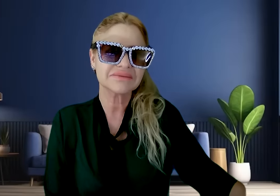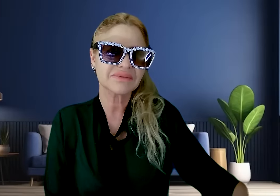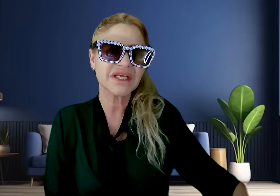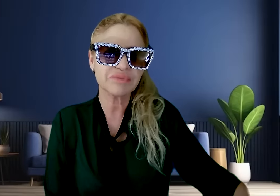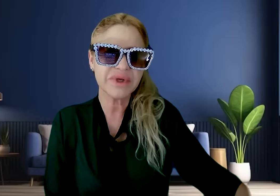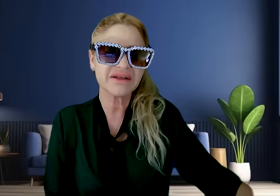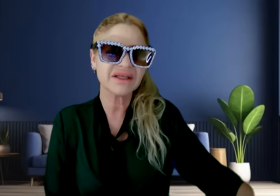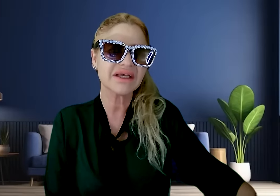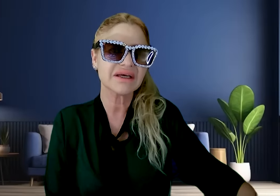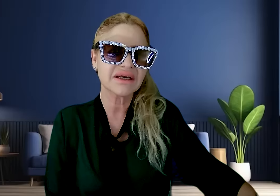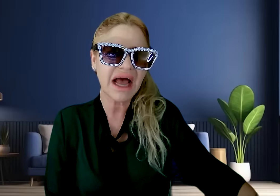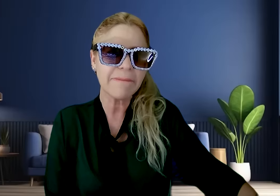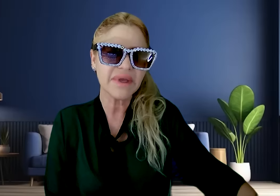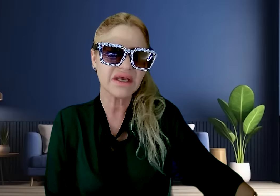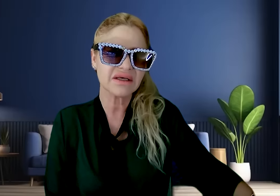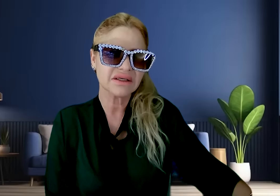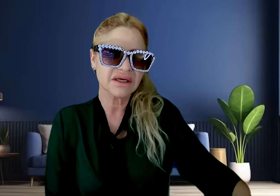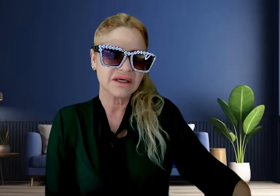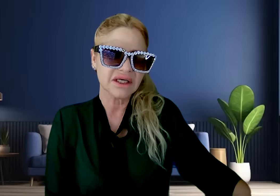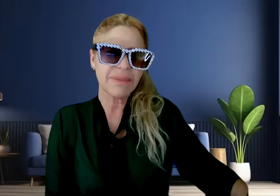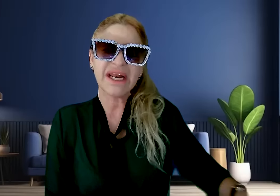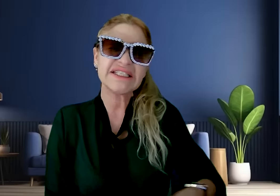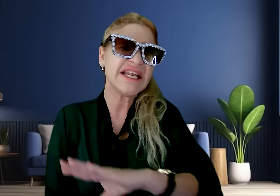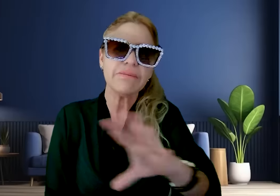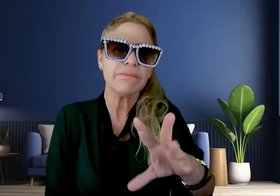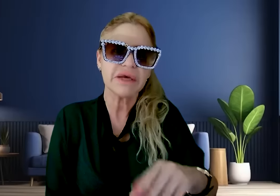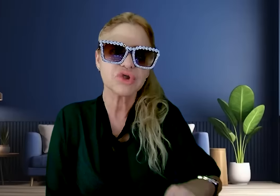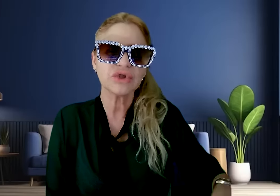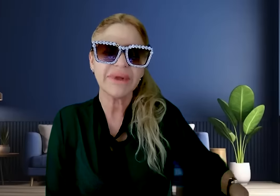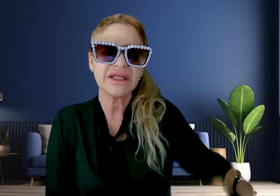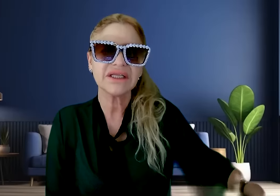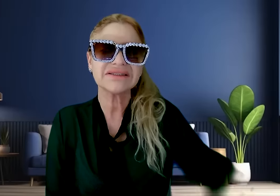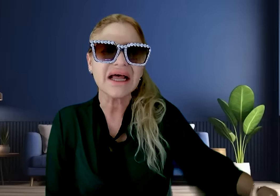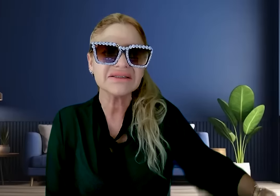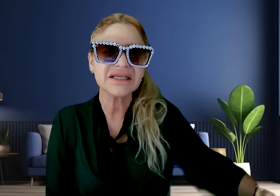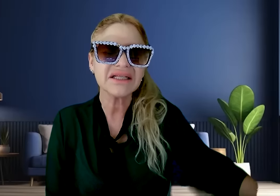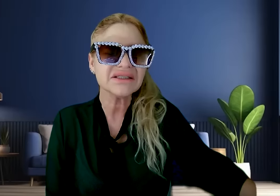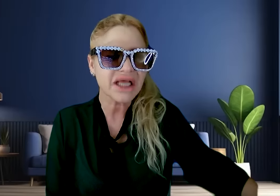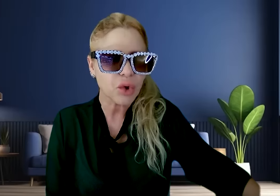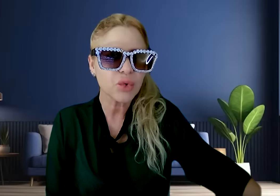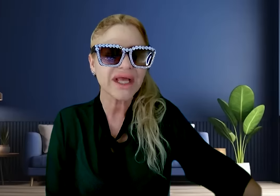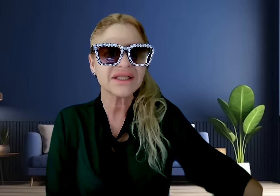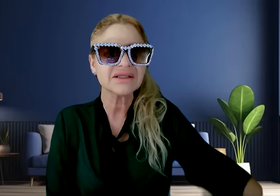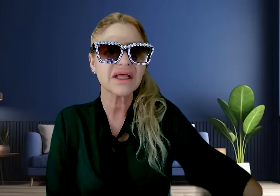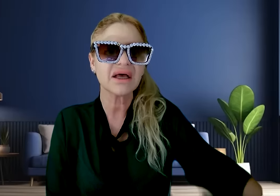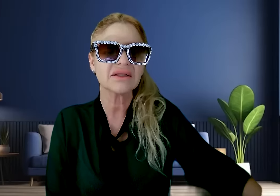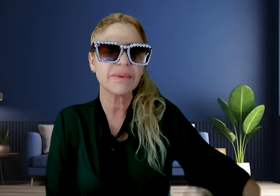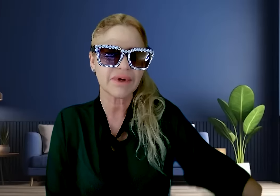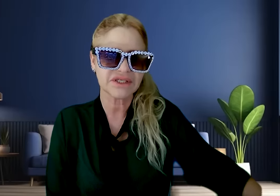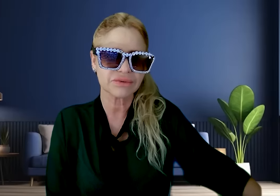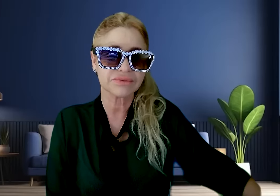humanidad despierte, cambie y para que se limpie absolutamente tanta, tanta locura y